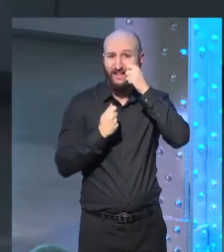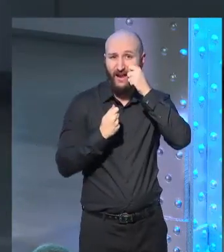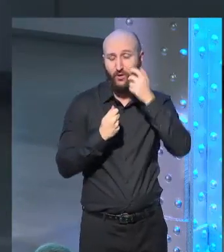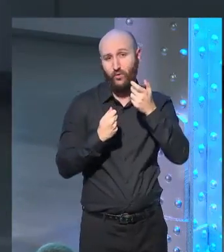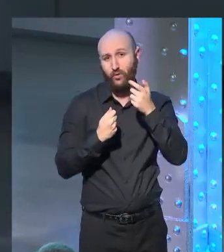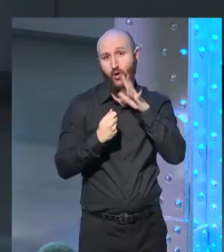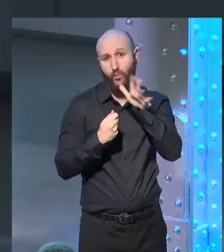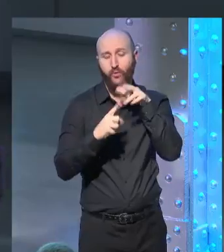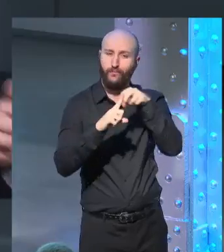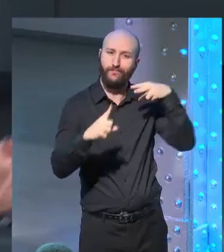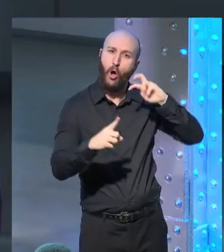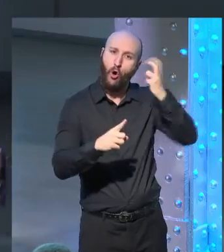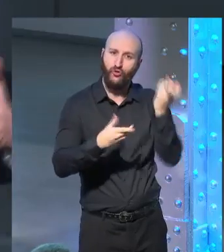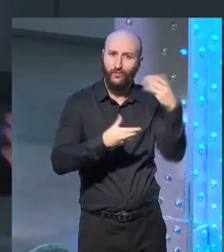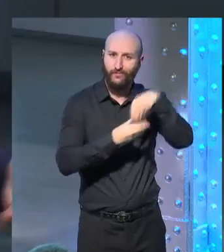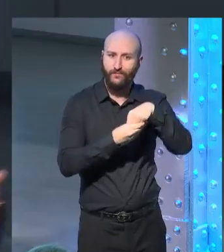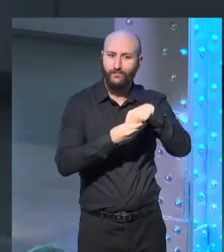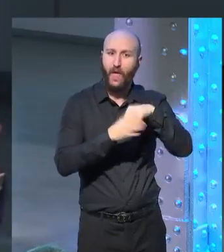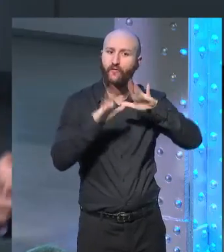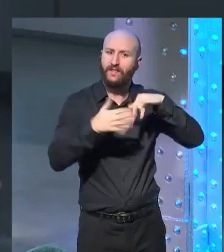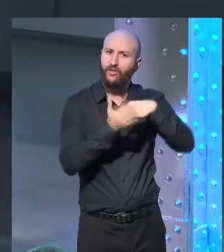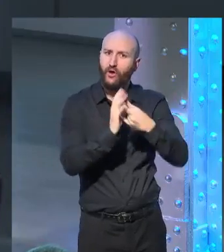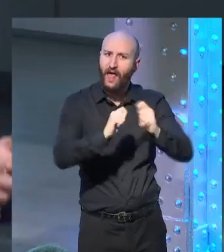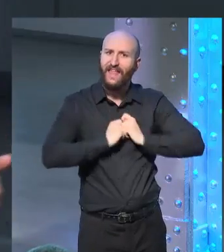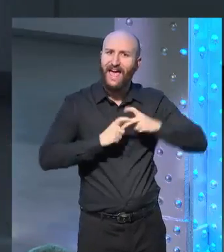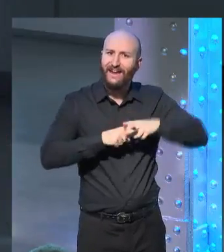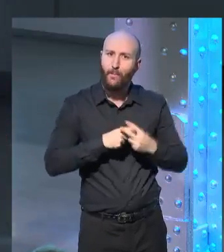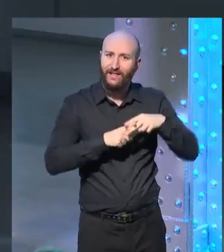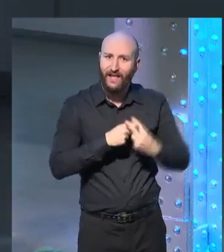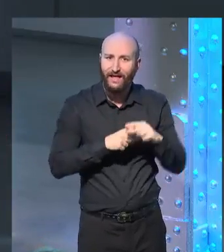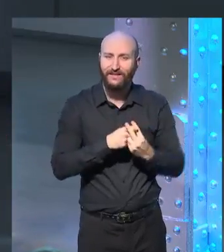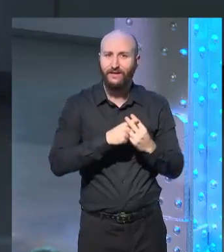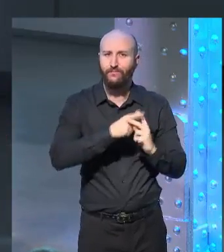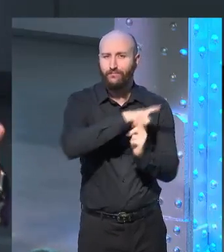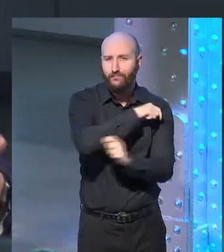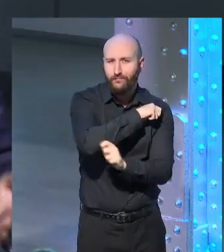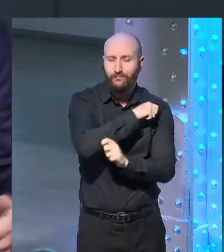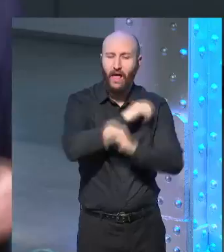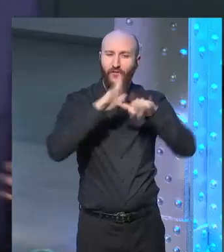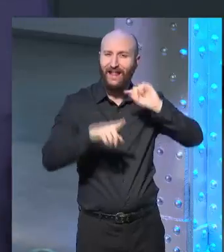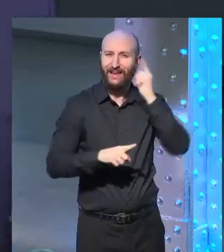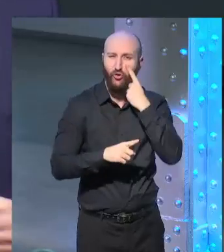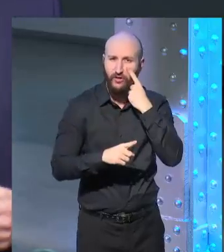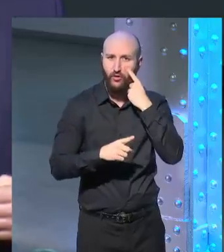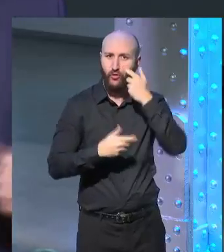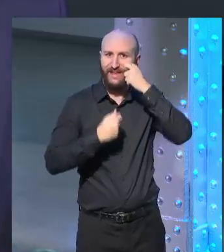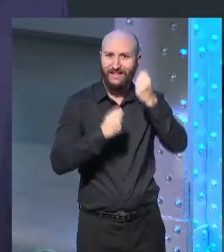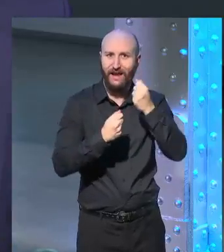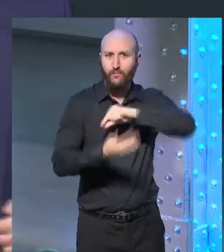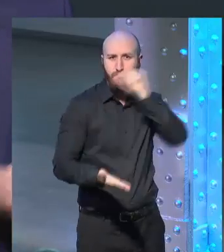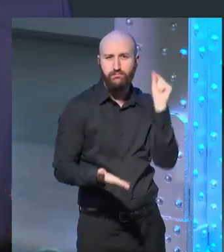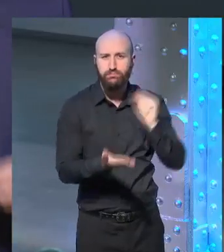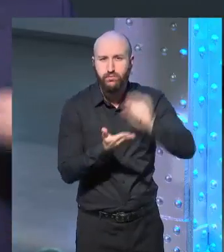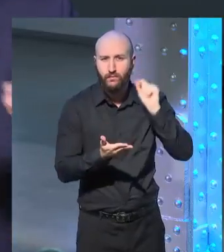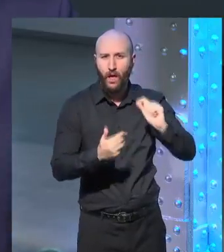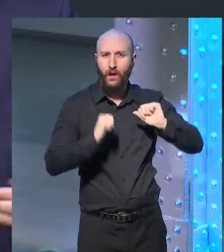poco de visión, la tecnología nos está proporcionando herramientas que permiten un diagnóstico sanitario precoz,